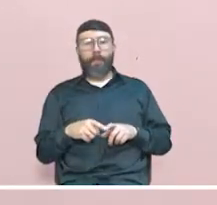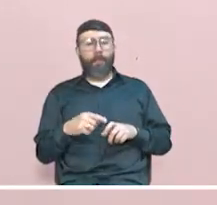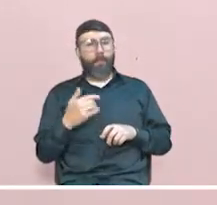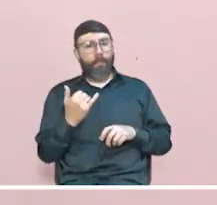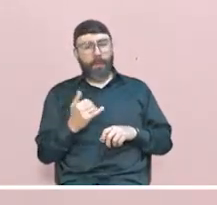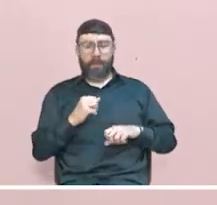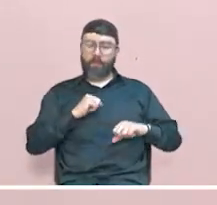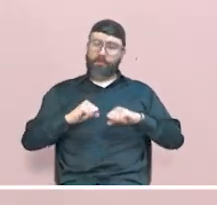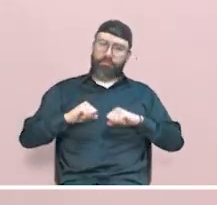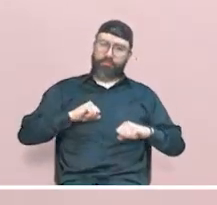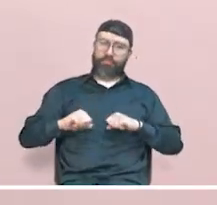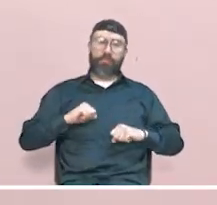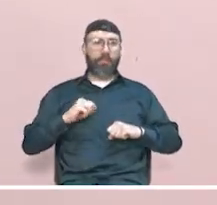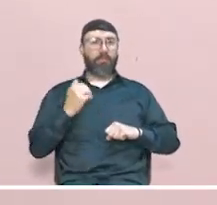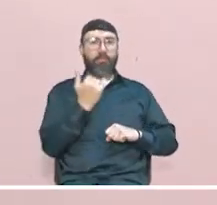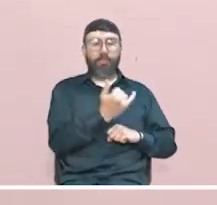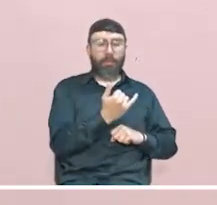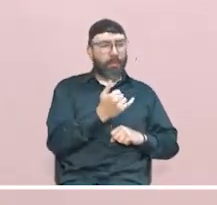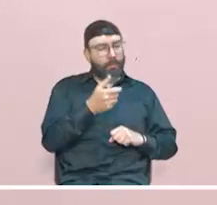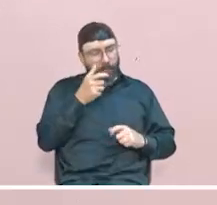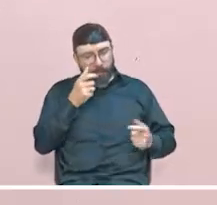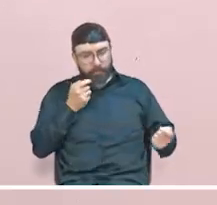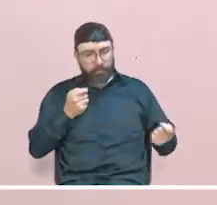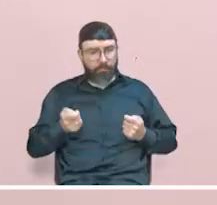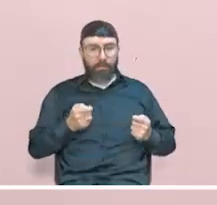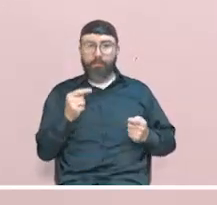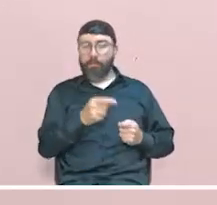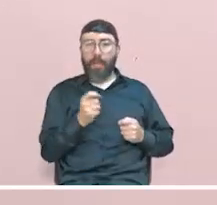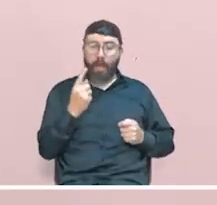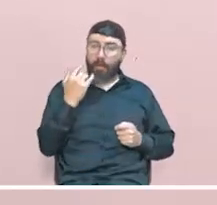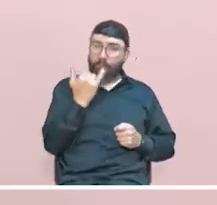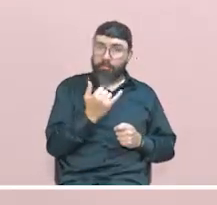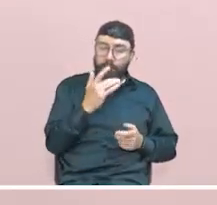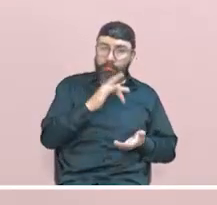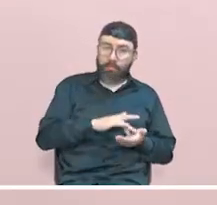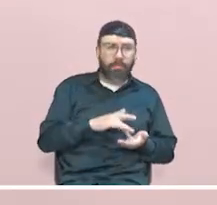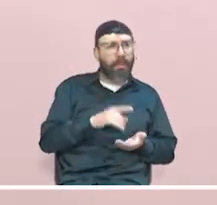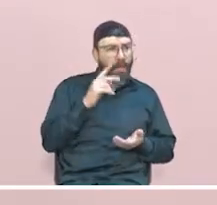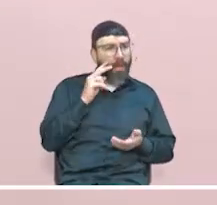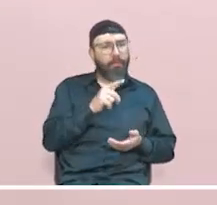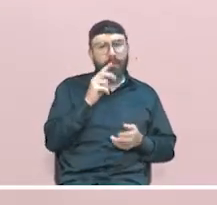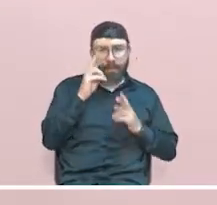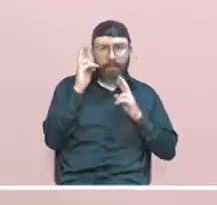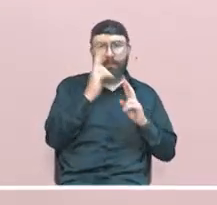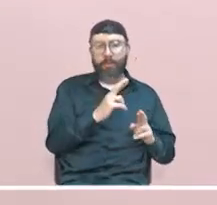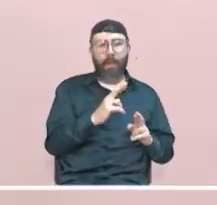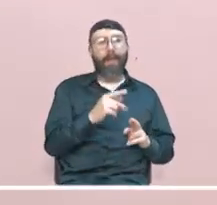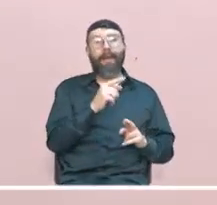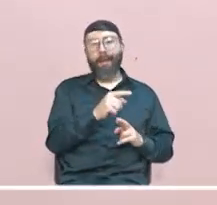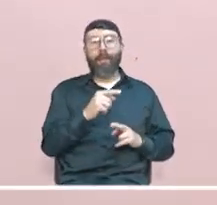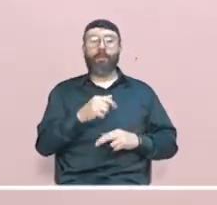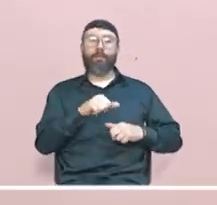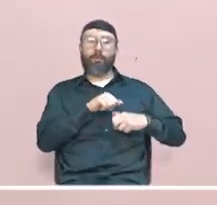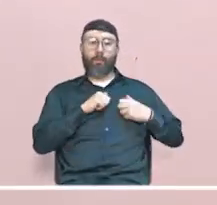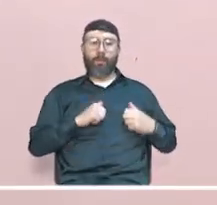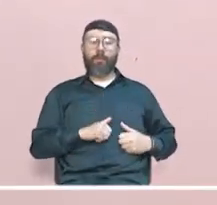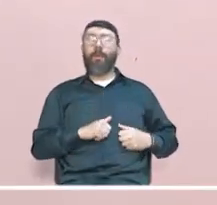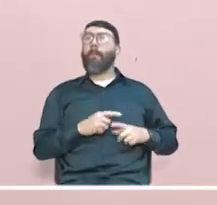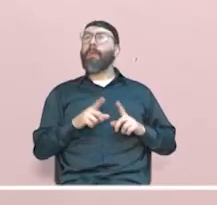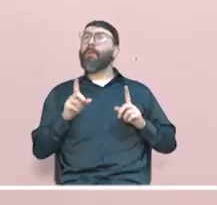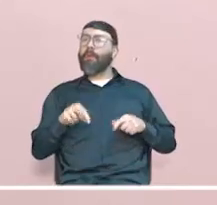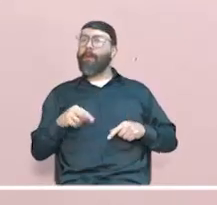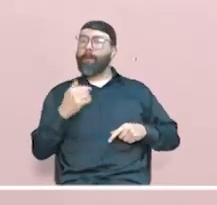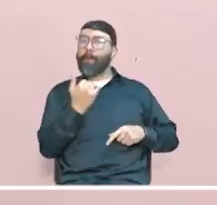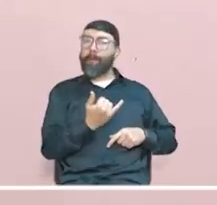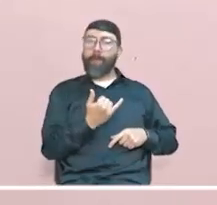actividades aeróbicas que son dirigidas y que son monitorizadas para ver la respuesta del corazón. Pero también en la